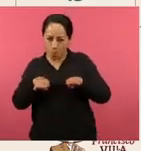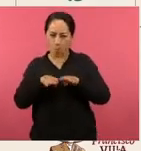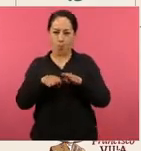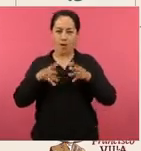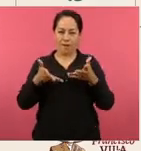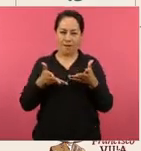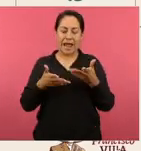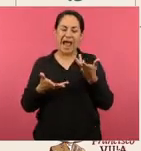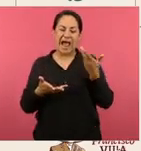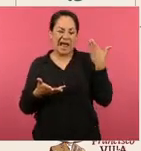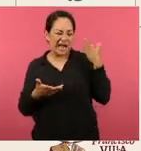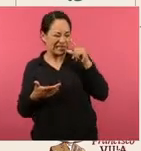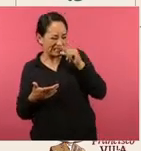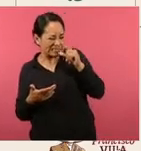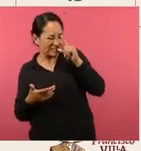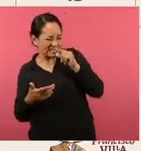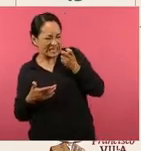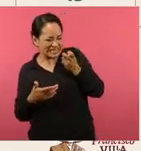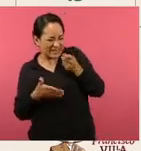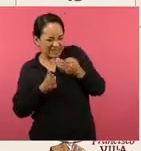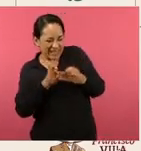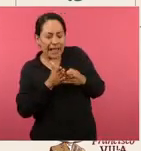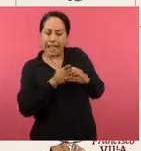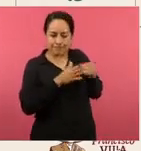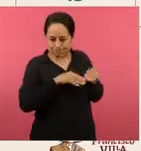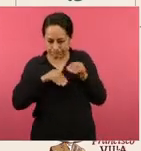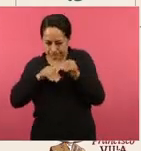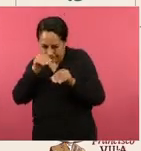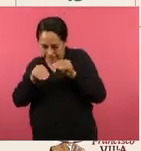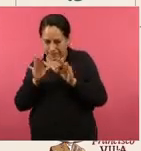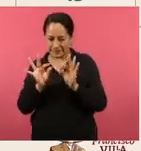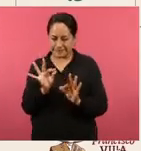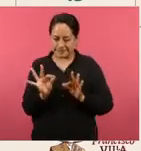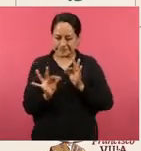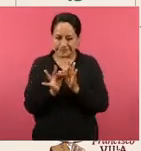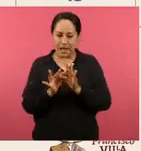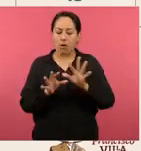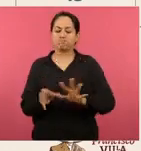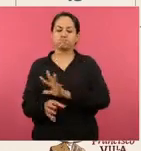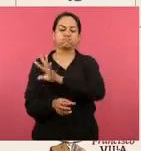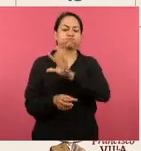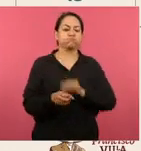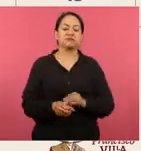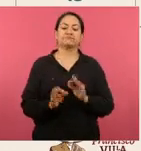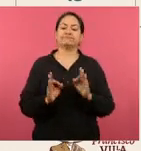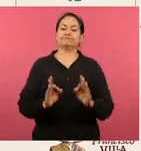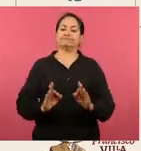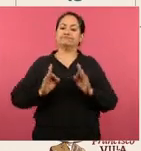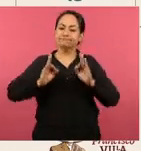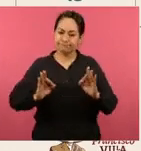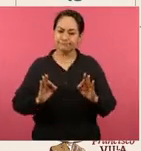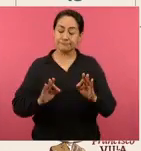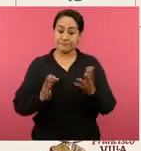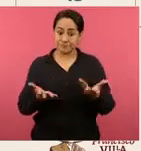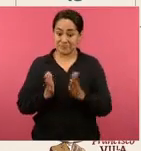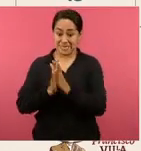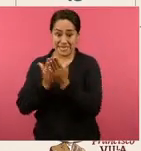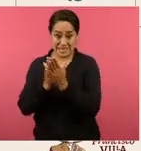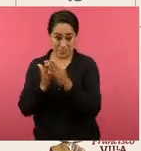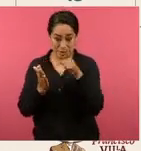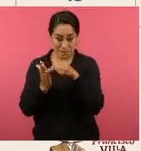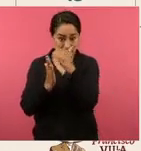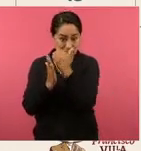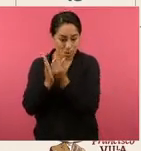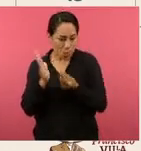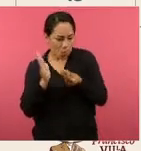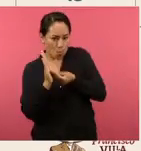tal vez no llegue, digamos, a los términos que quisiéramos. Bueno, aquí está la forma de